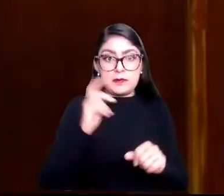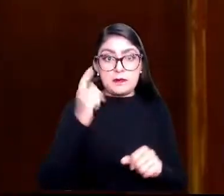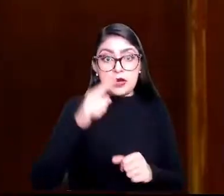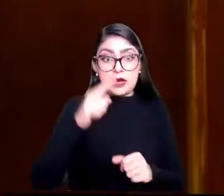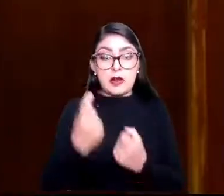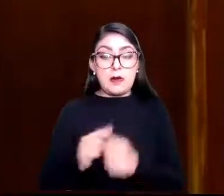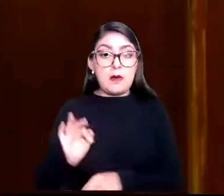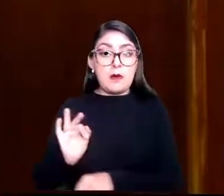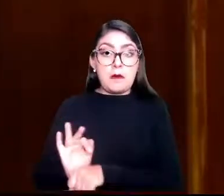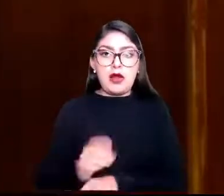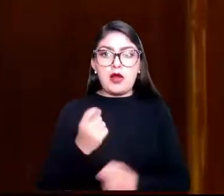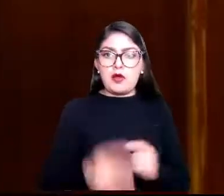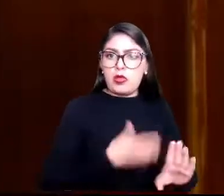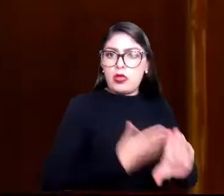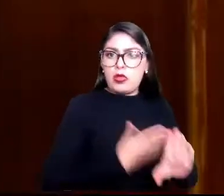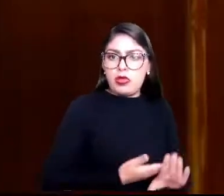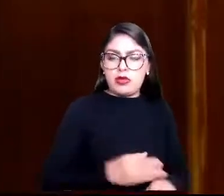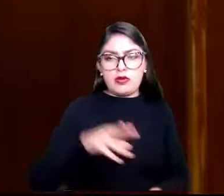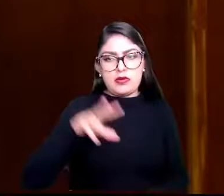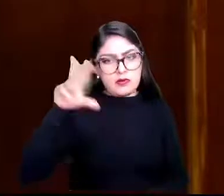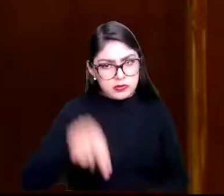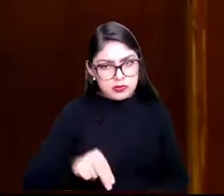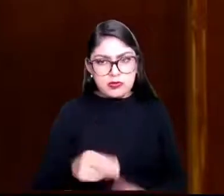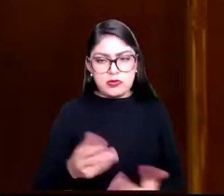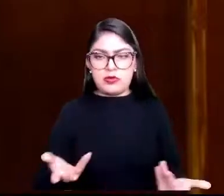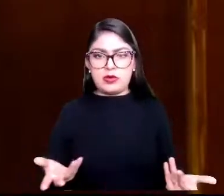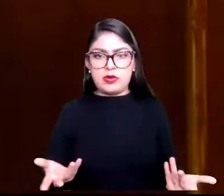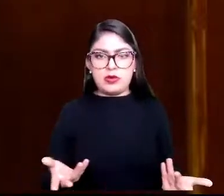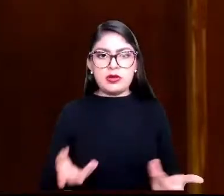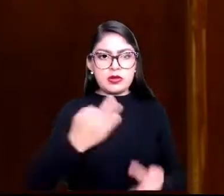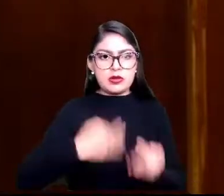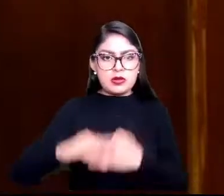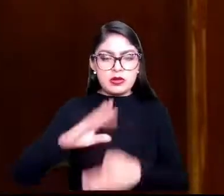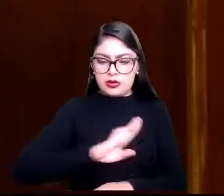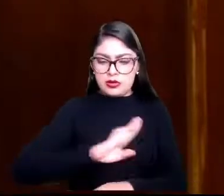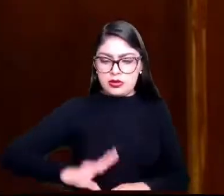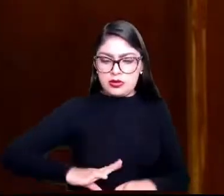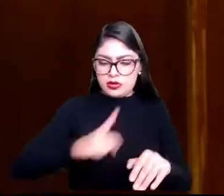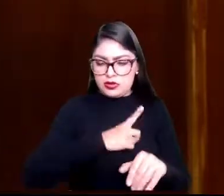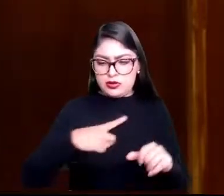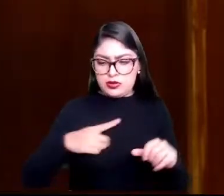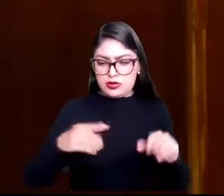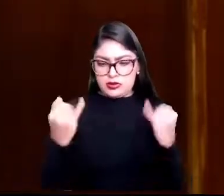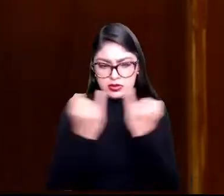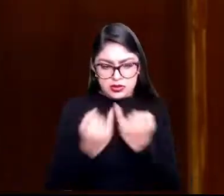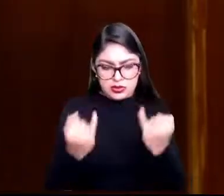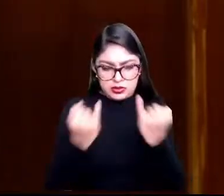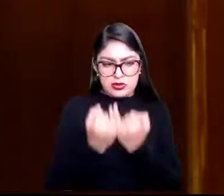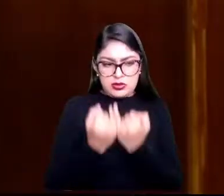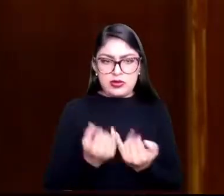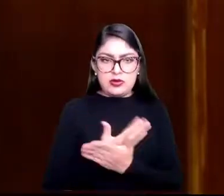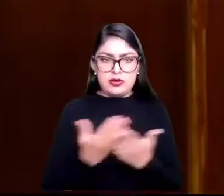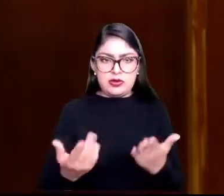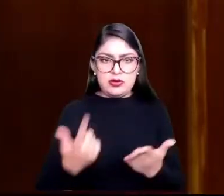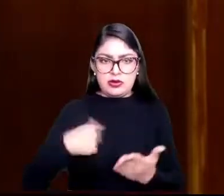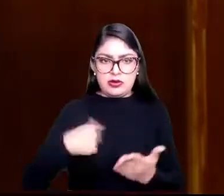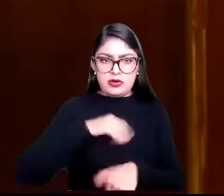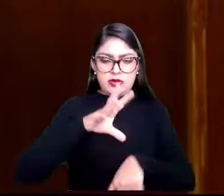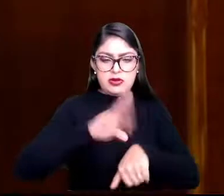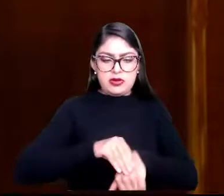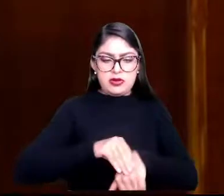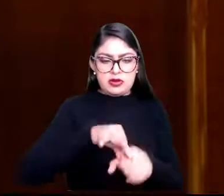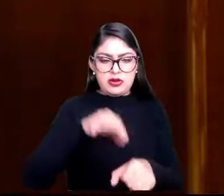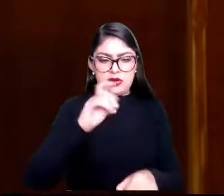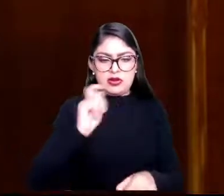de un bloque o de otro, que todos los municipios lo hagan como se corresponde. Hoy lo que estamos haciendo es violentar esa ley, adelantándonos